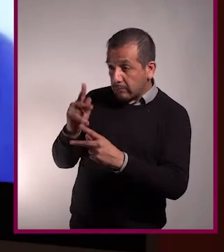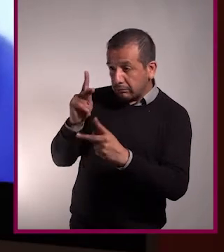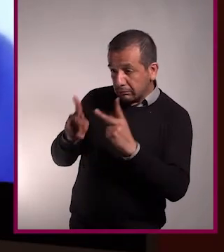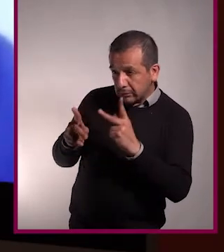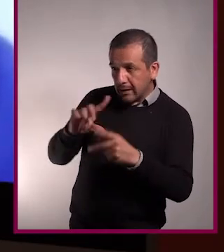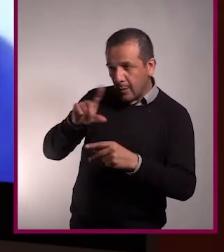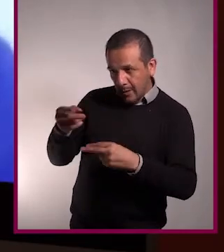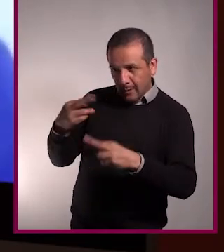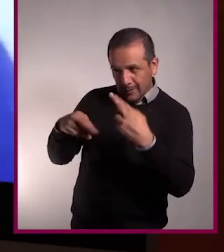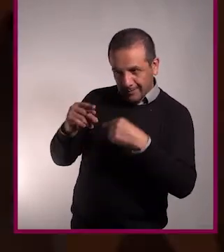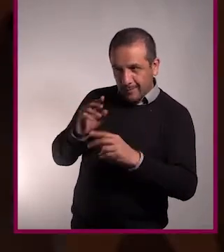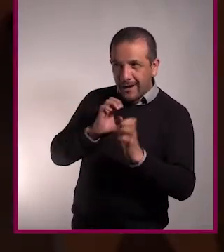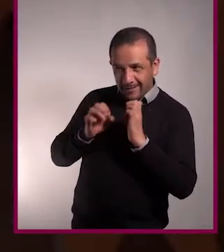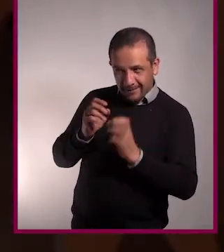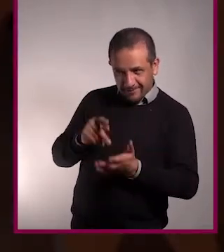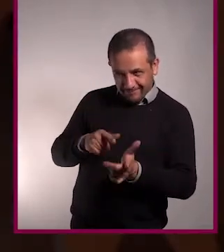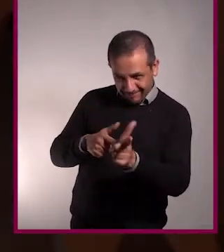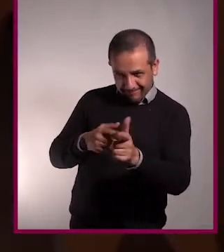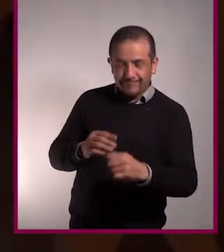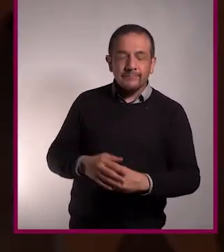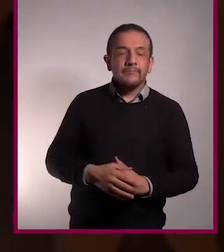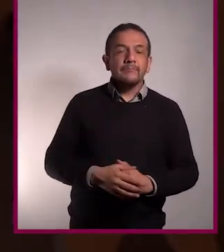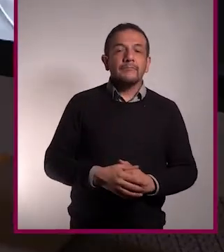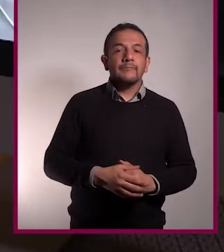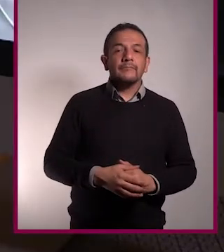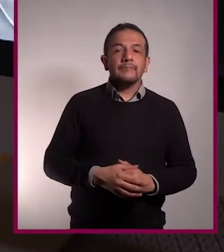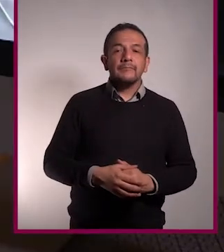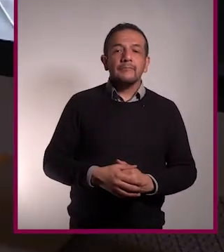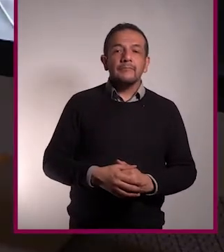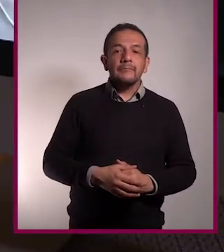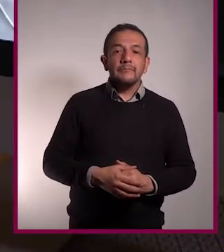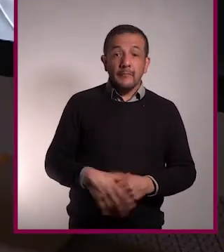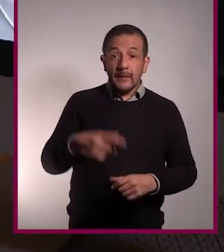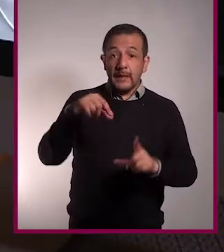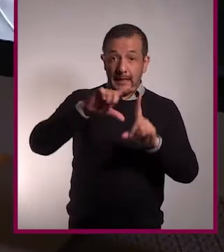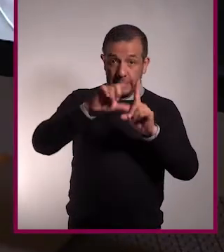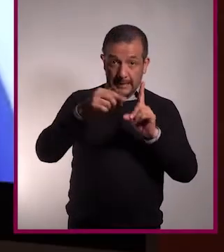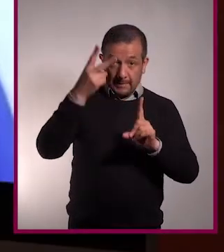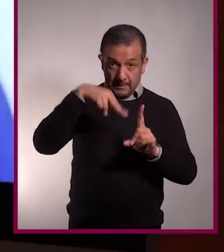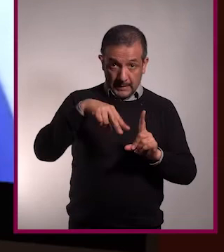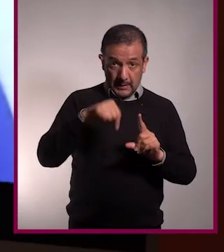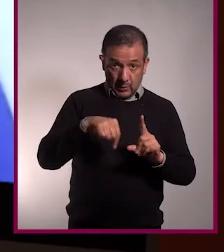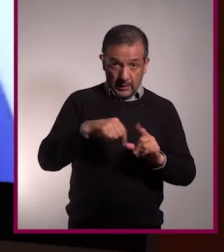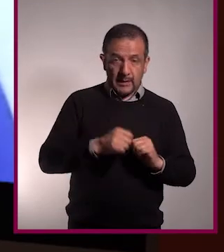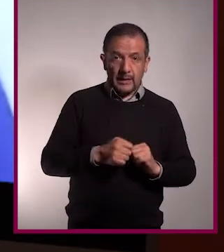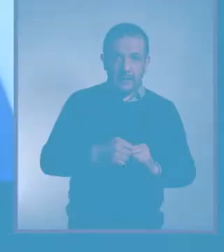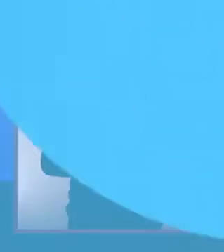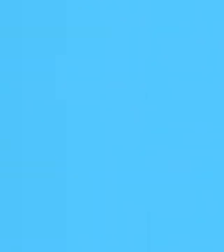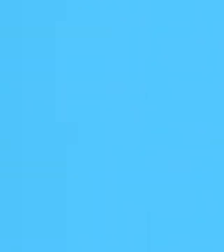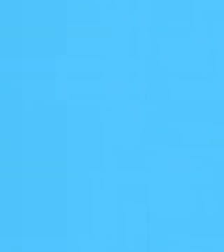enfermedades cardiovasculares. Carmen, vamos a hacer una breve pausa y regresamos contigo. Sí.